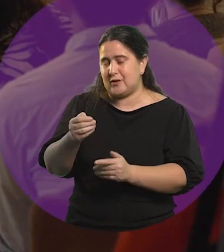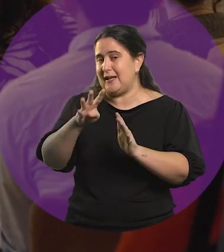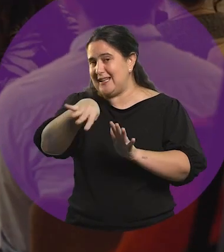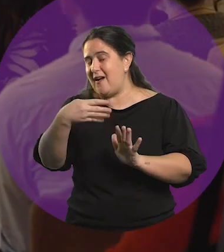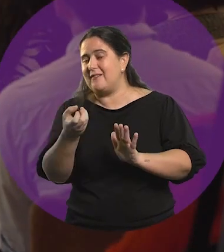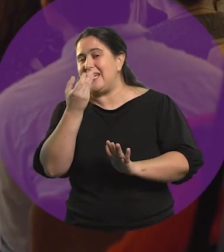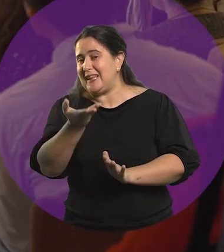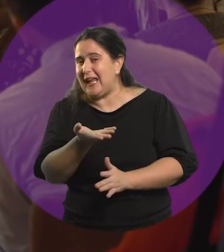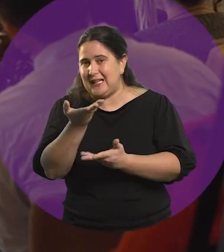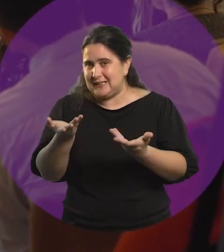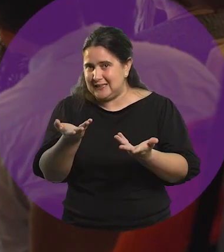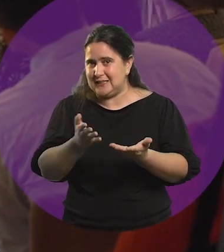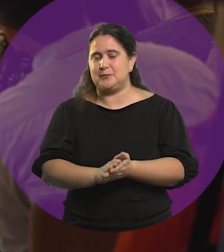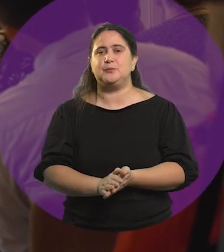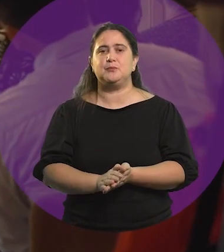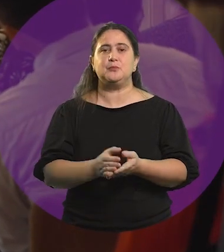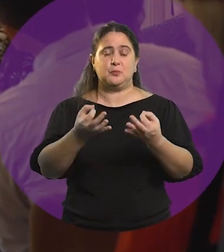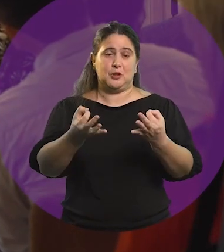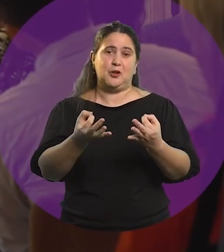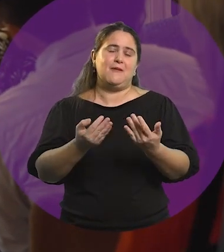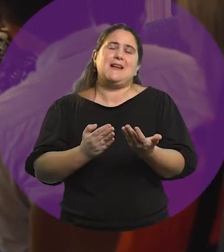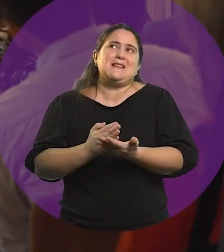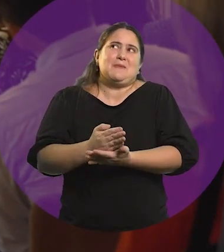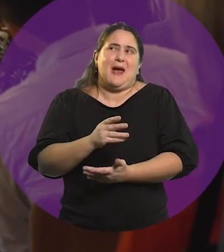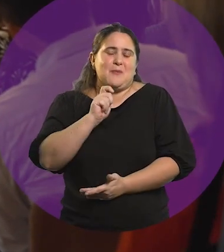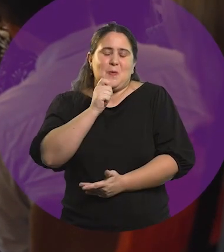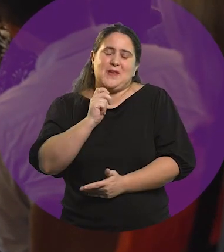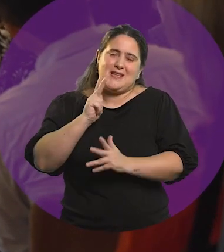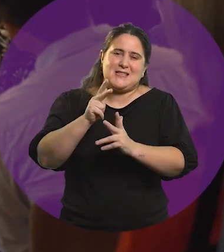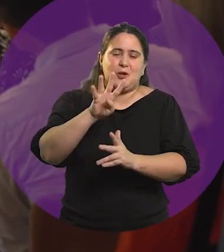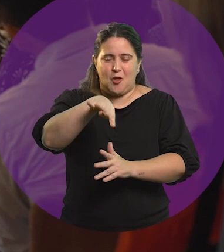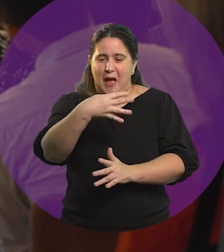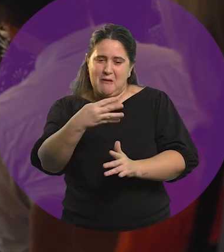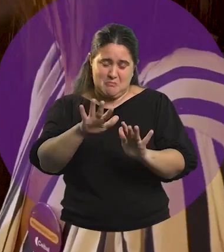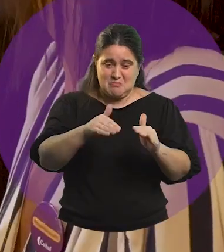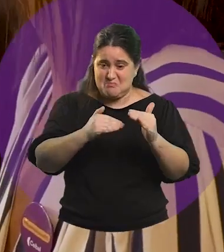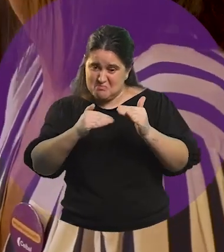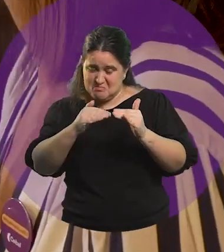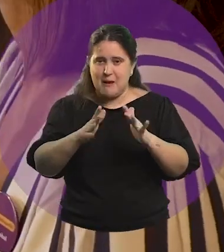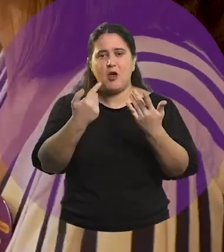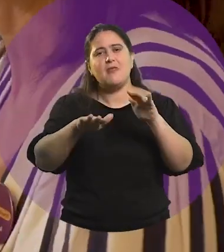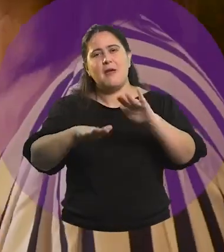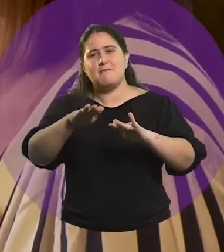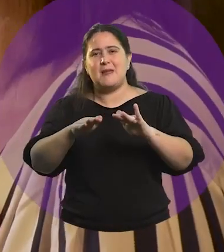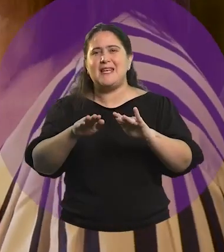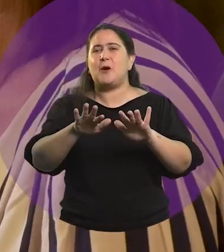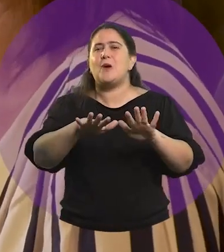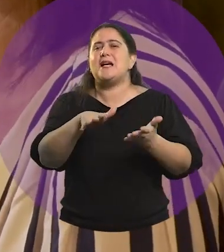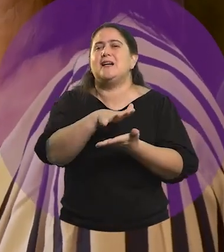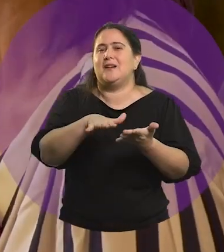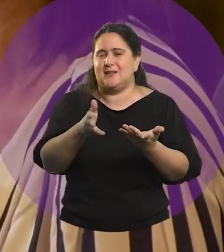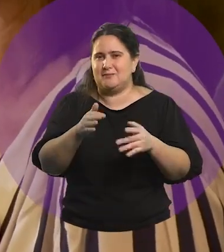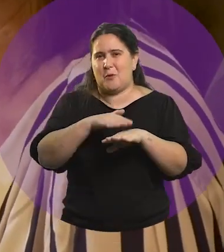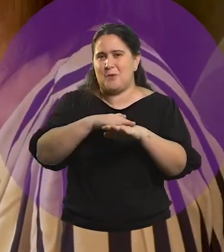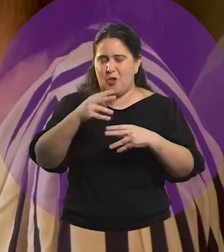de la tabla? ¿Cómo estamos? En términos futbolísticos sí siempre nos gusta decir que estamos a mitad de tabla, pero depende mucho de la dimensión que miremos